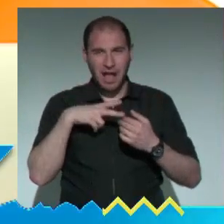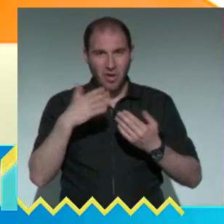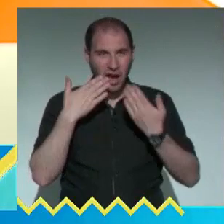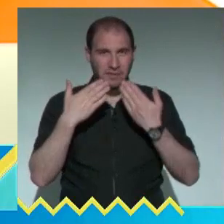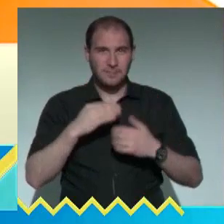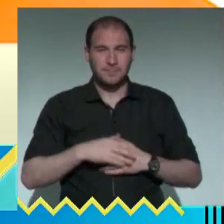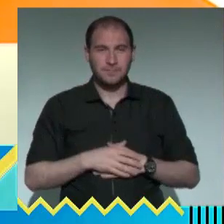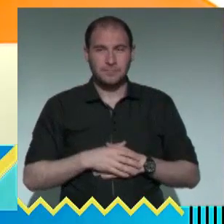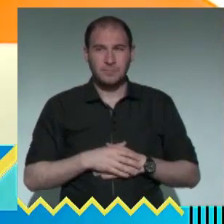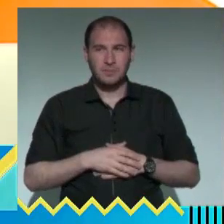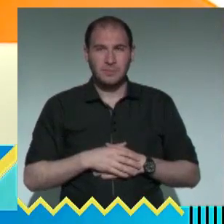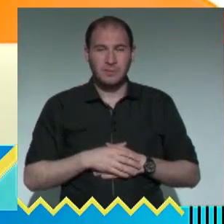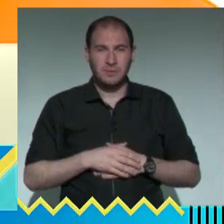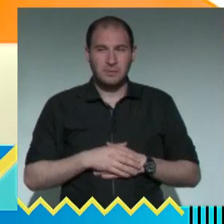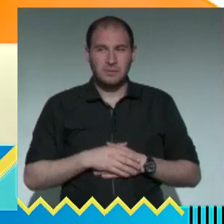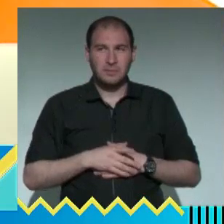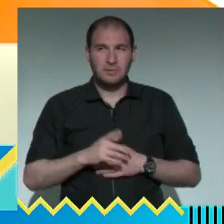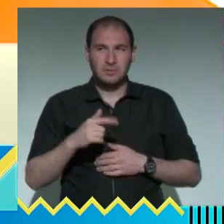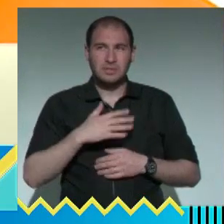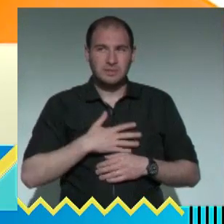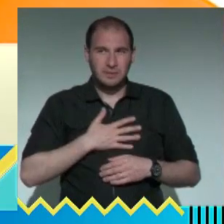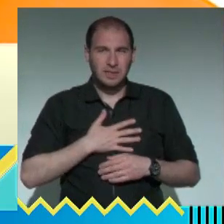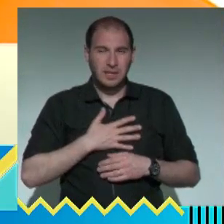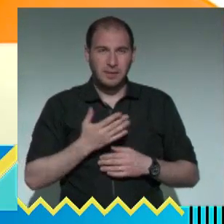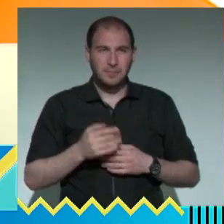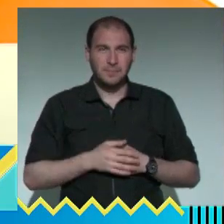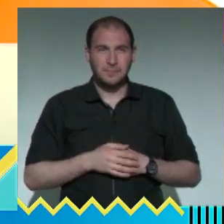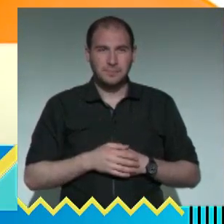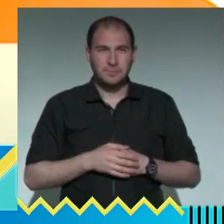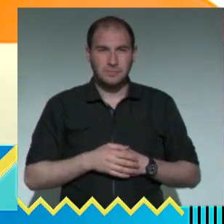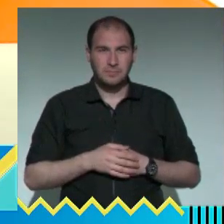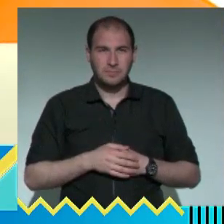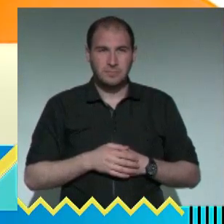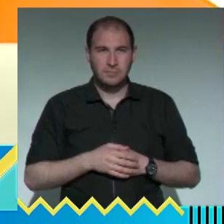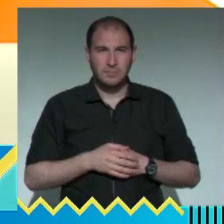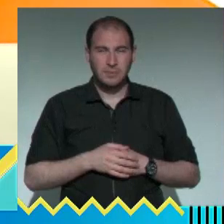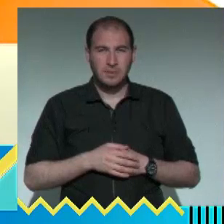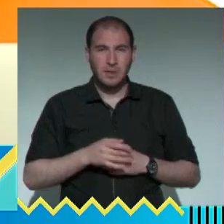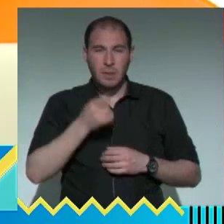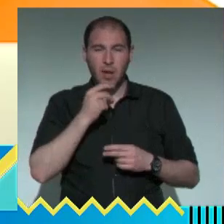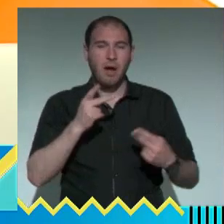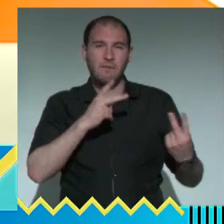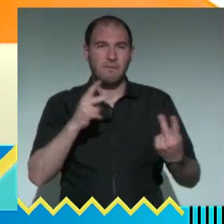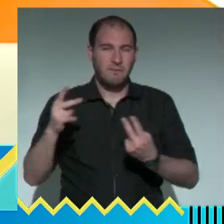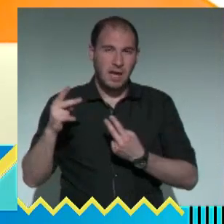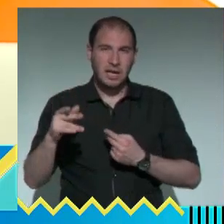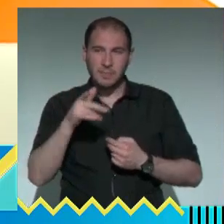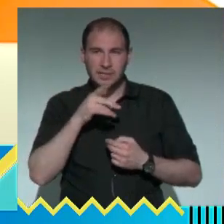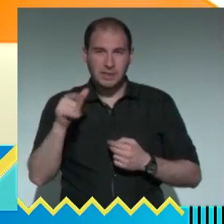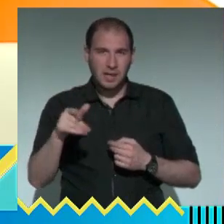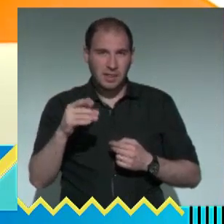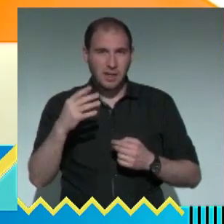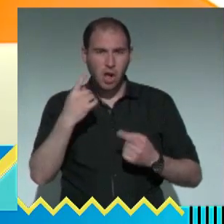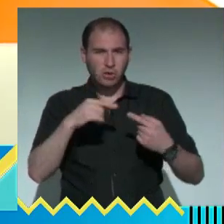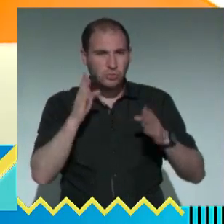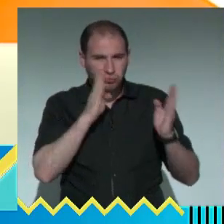ahí, que se evidenciaba un poco el hecho de que cuando había una gira o algo, como que él estaba pendiente de